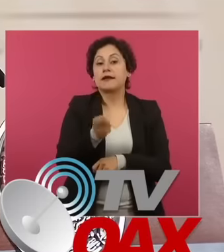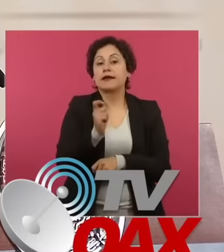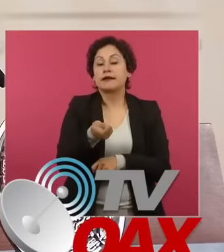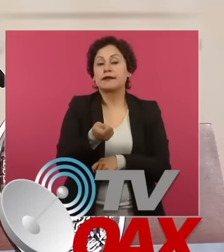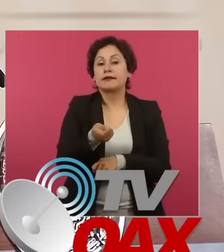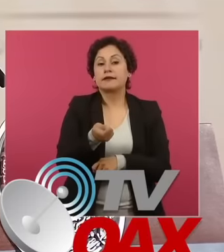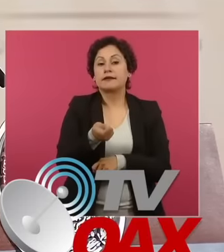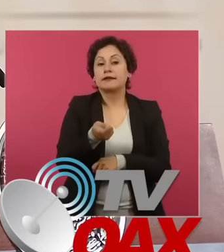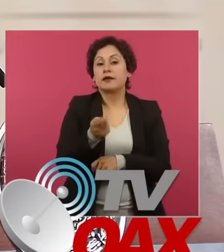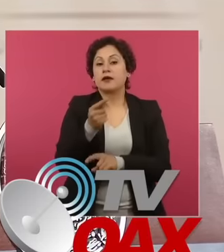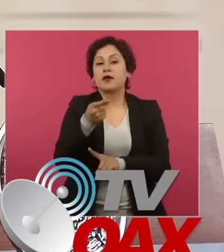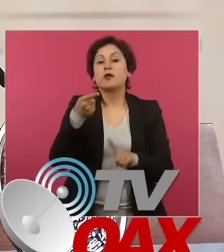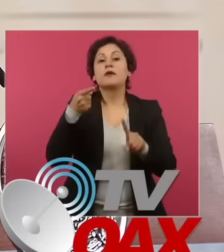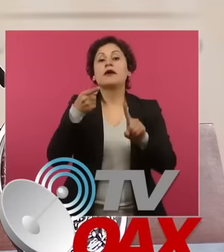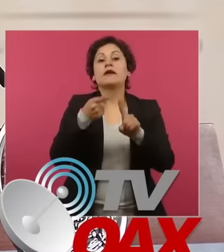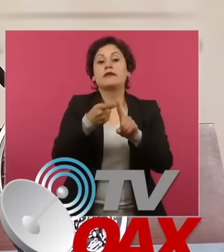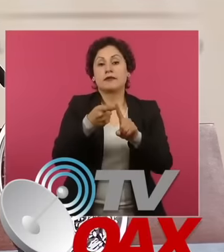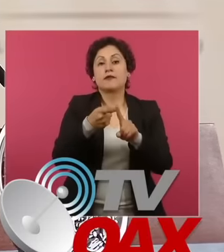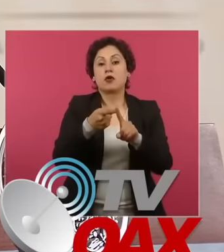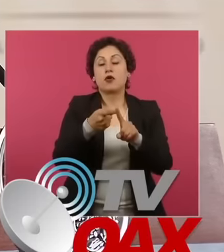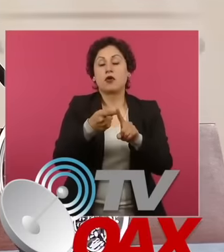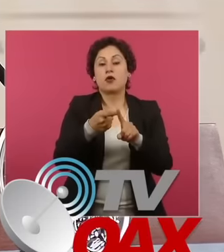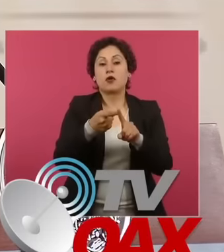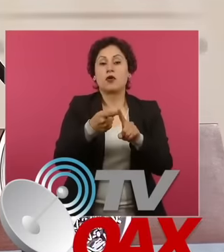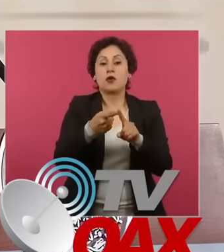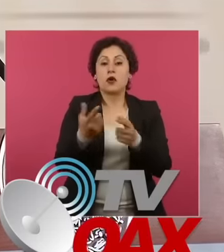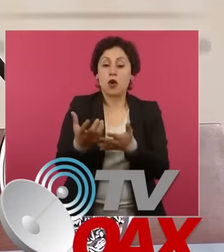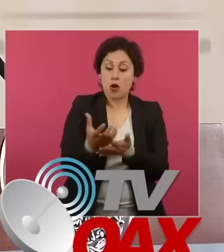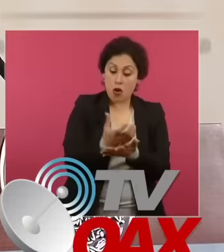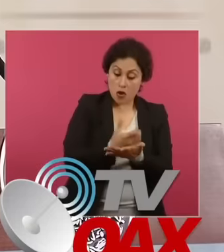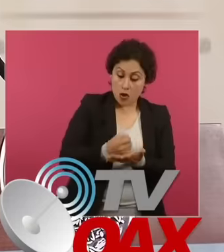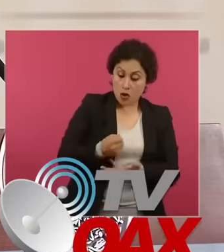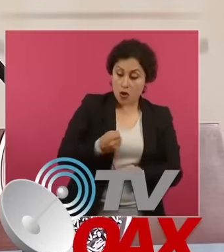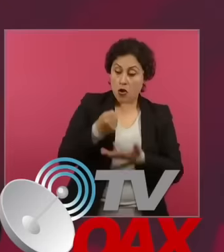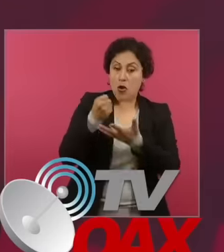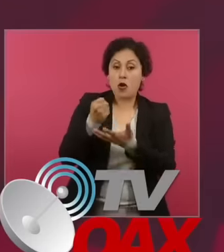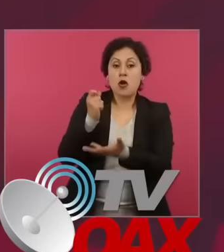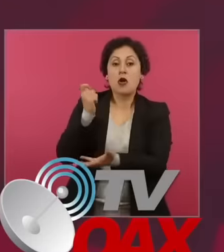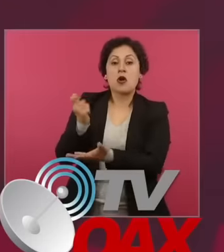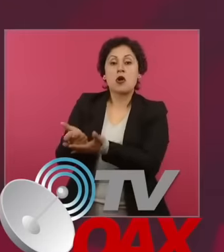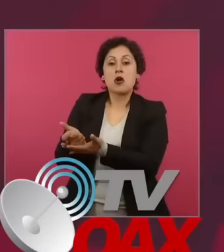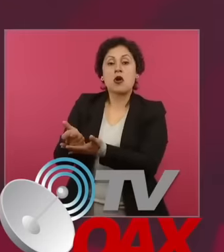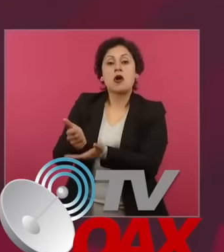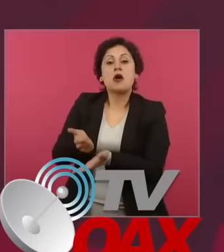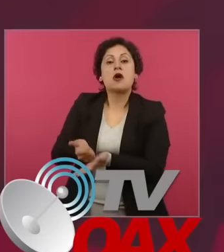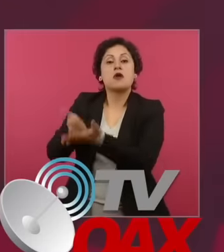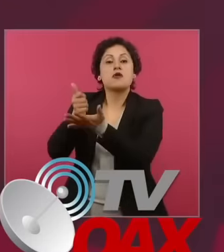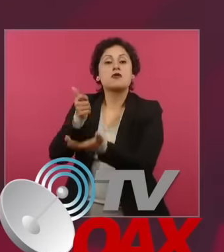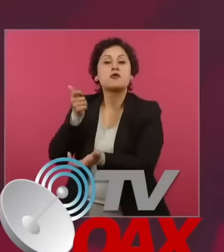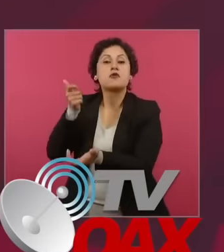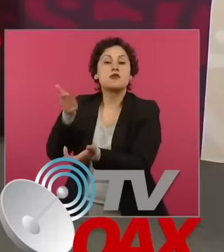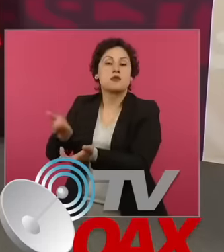para sus campañas a diputados, a senadores, a presidentes.